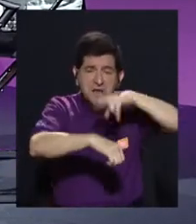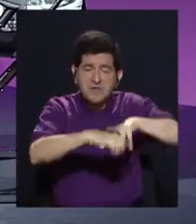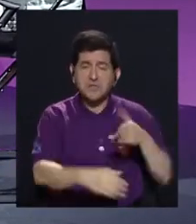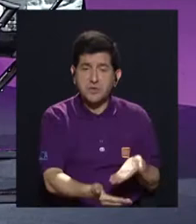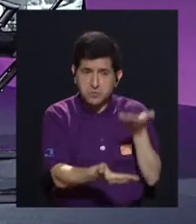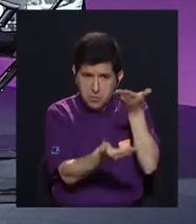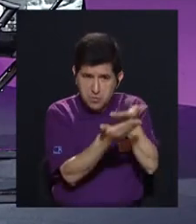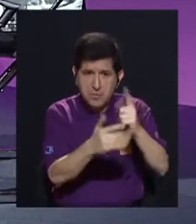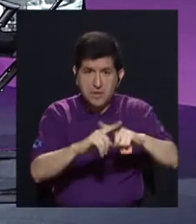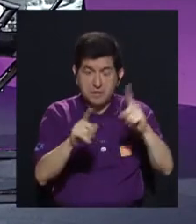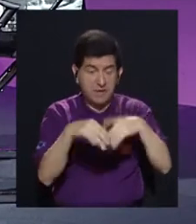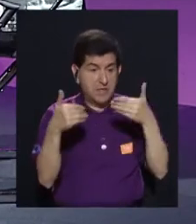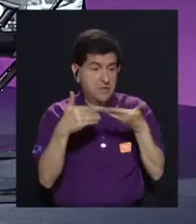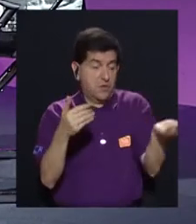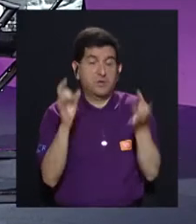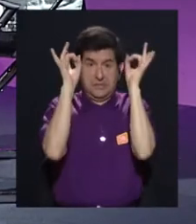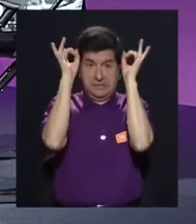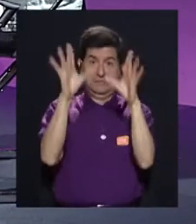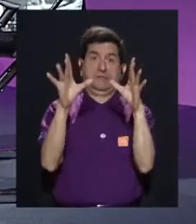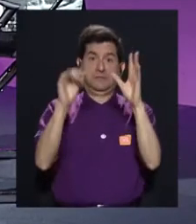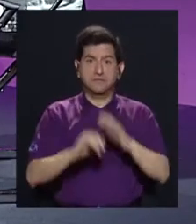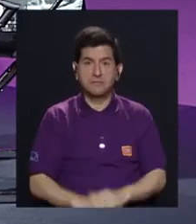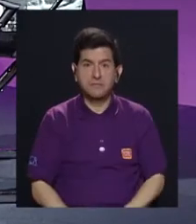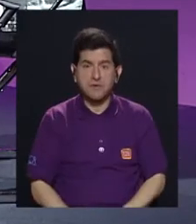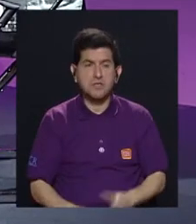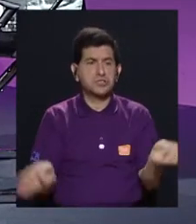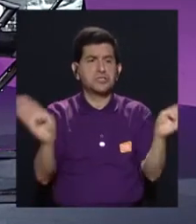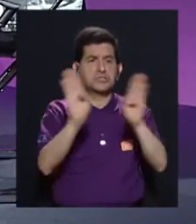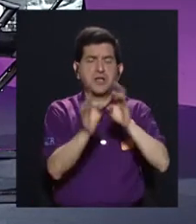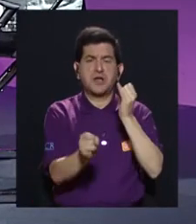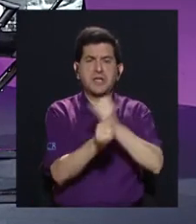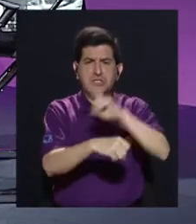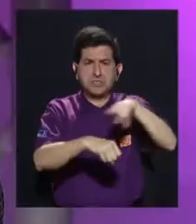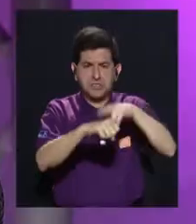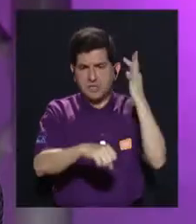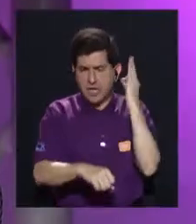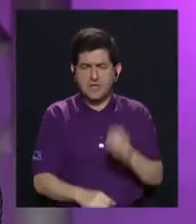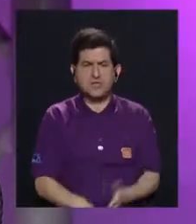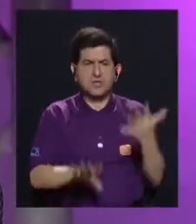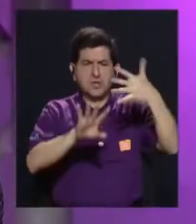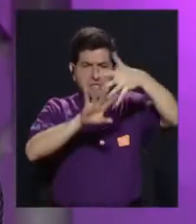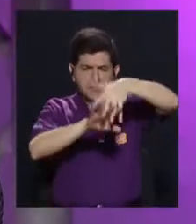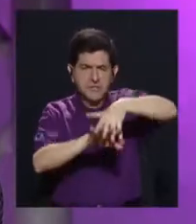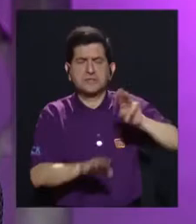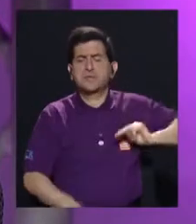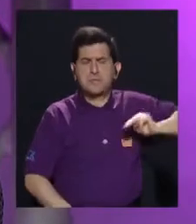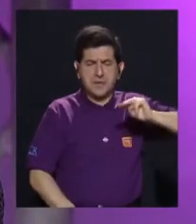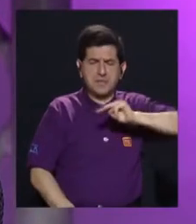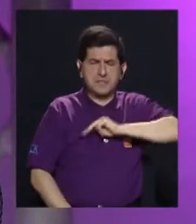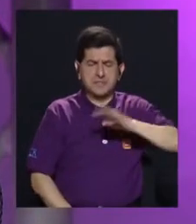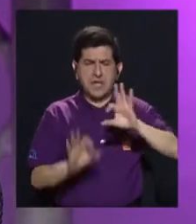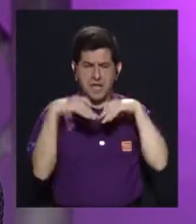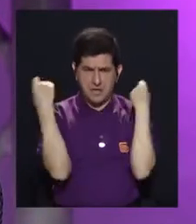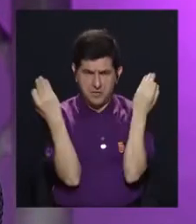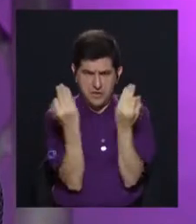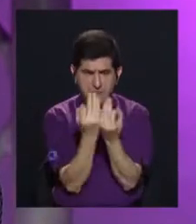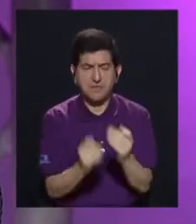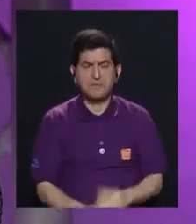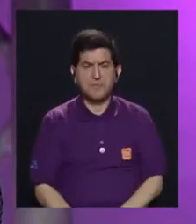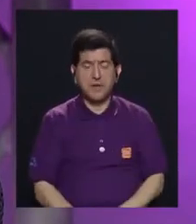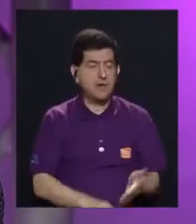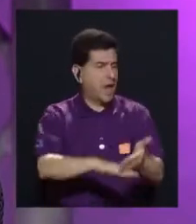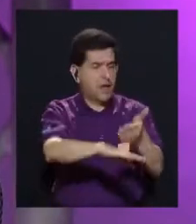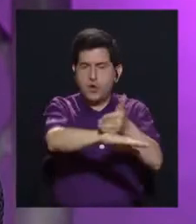varias barbaridades entre ellas el cierre del inamu la integración de un ministerio de la familia por supuesto ningún